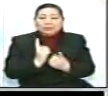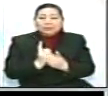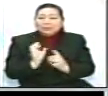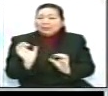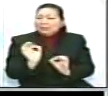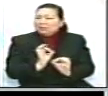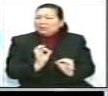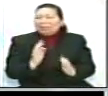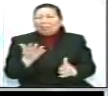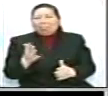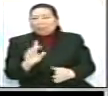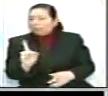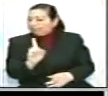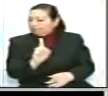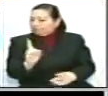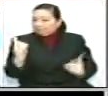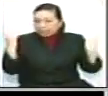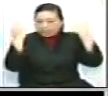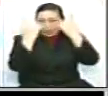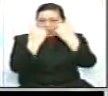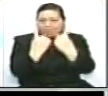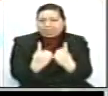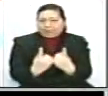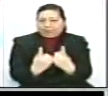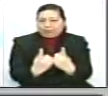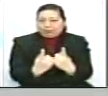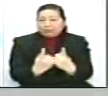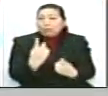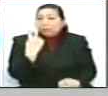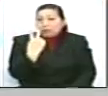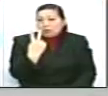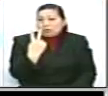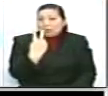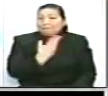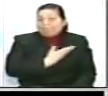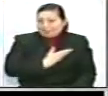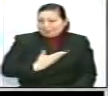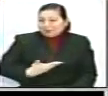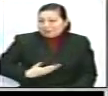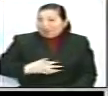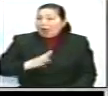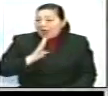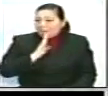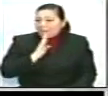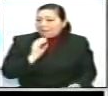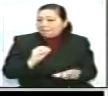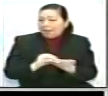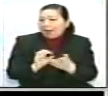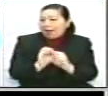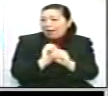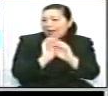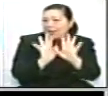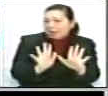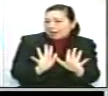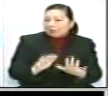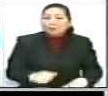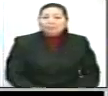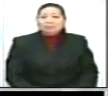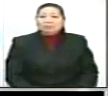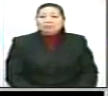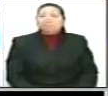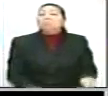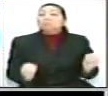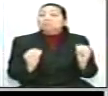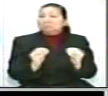sin intermediarios. Puso énfasis en ese sentido, además de señalar que el Congreso de la República pues va a